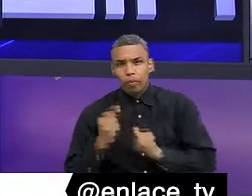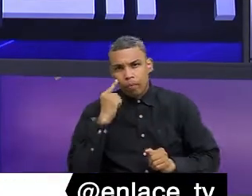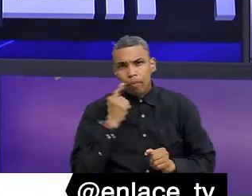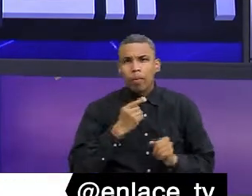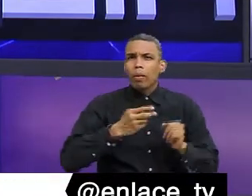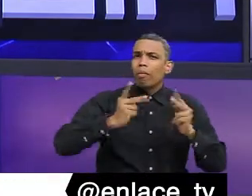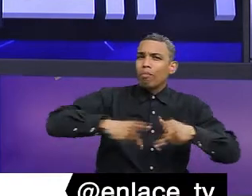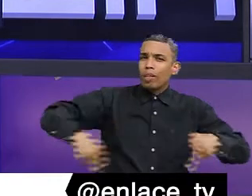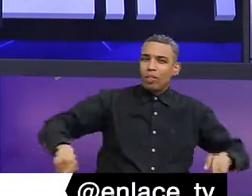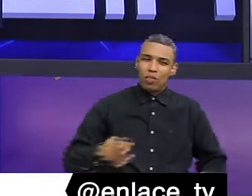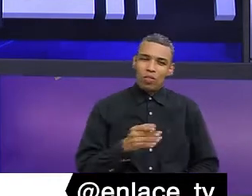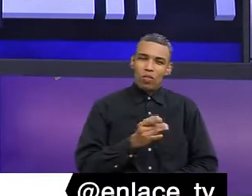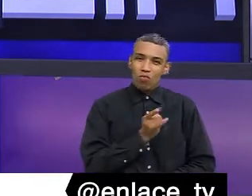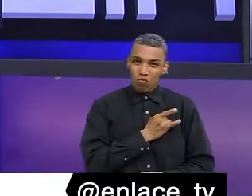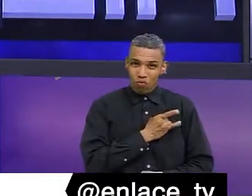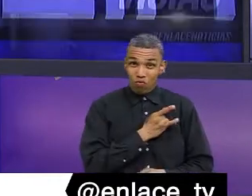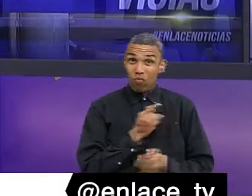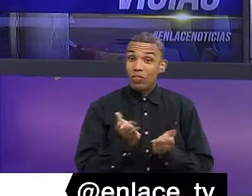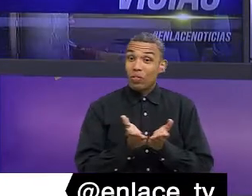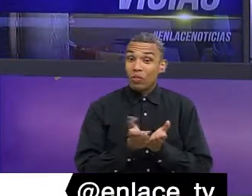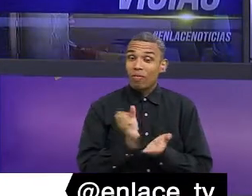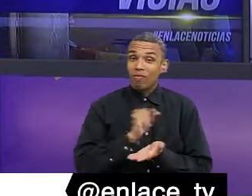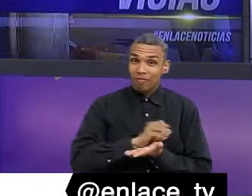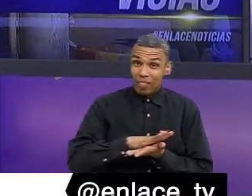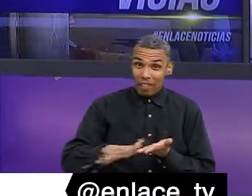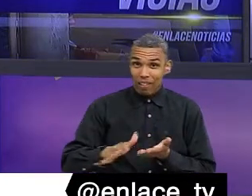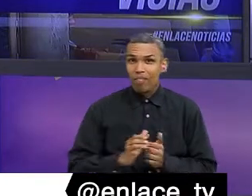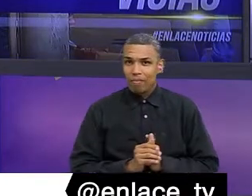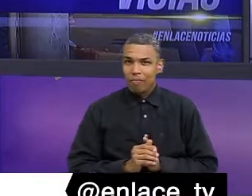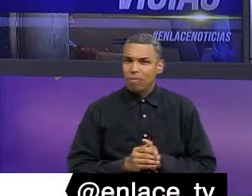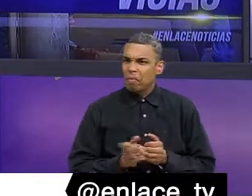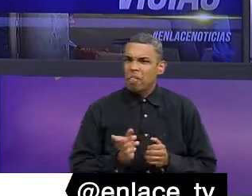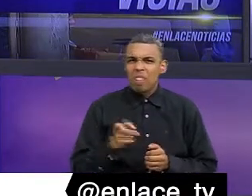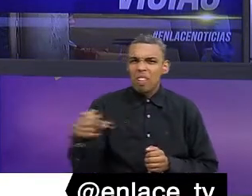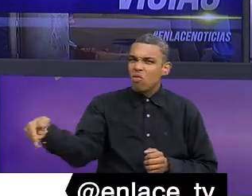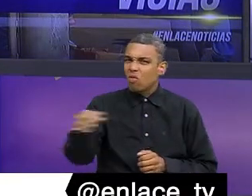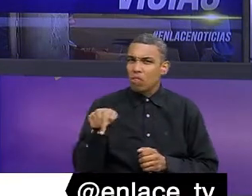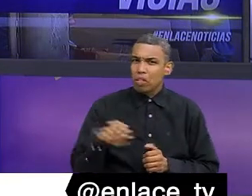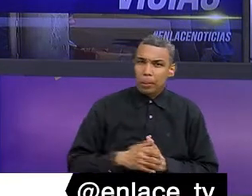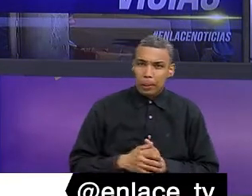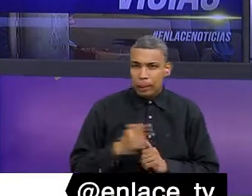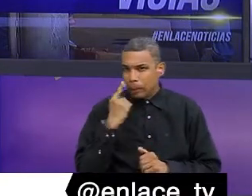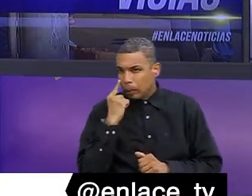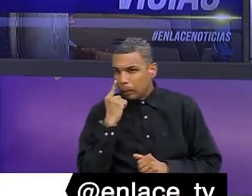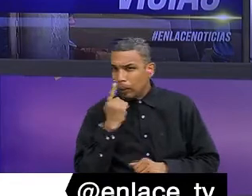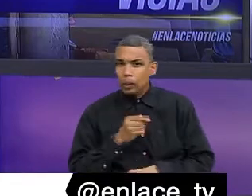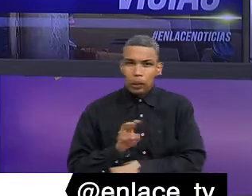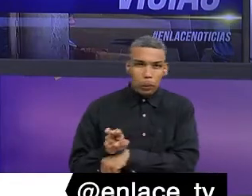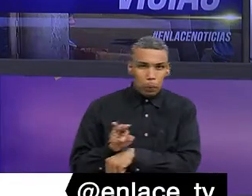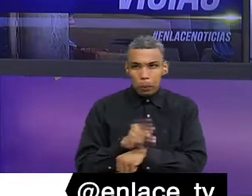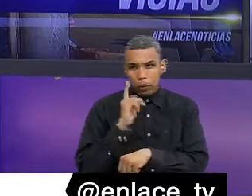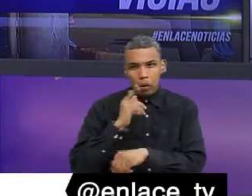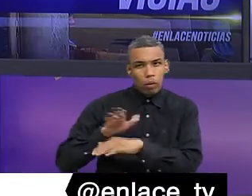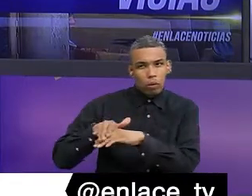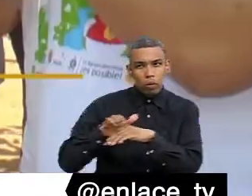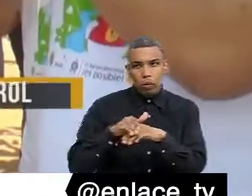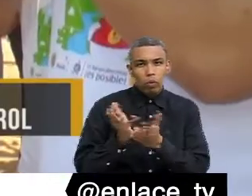convirtieron a partir de hoy en los vigías del sector comercial la idea es que los comerciantes eviten un comparendo ambiental